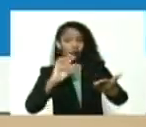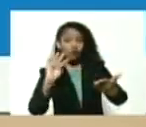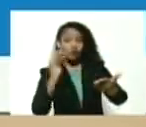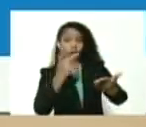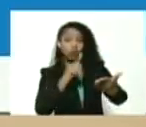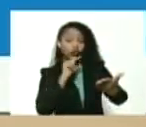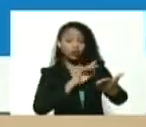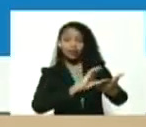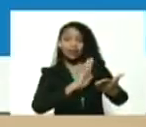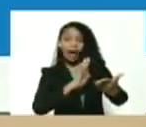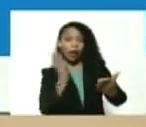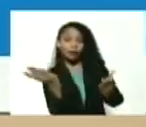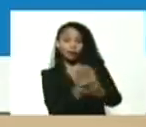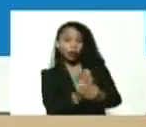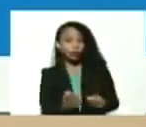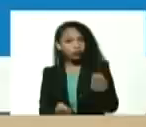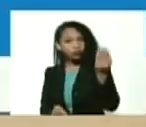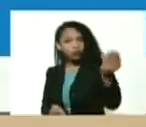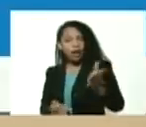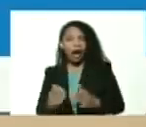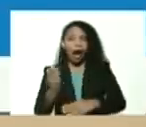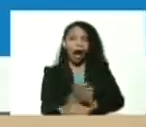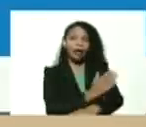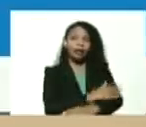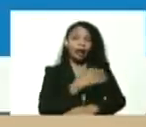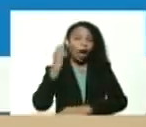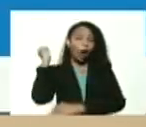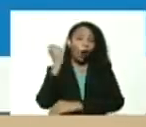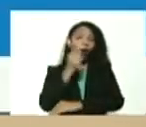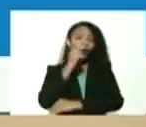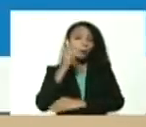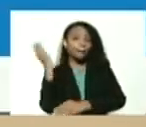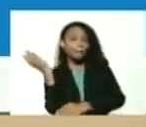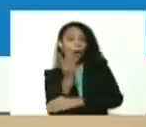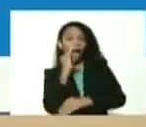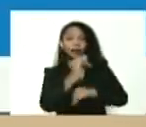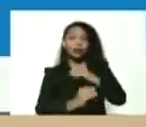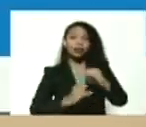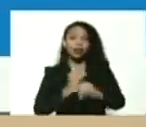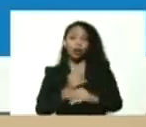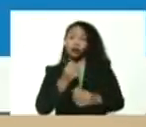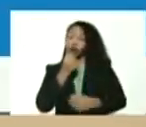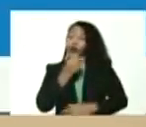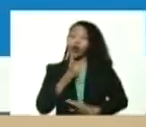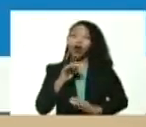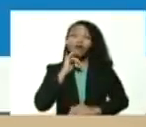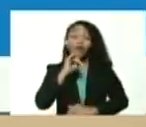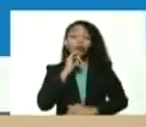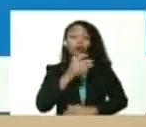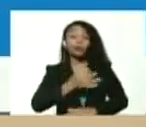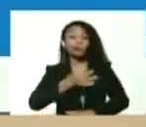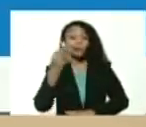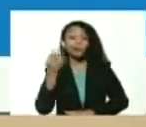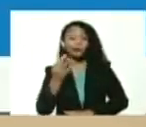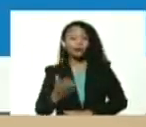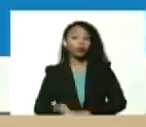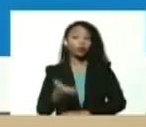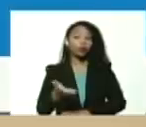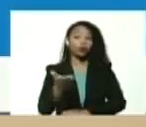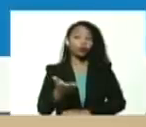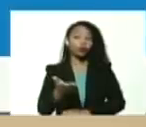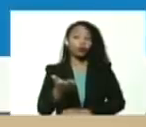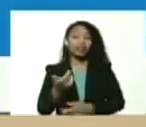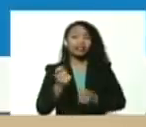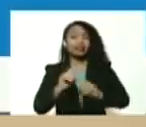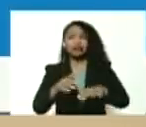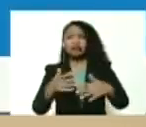se ha remitido ante la Corte Penal Internacional. Bueno, información realmente muy relevante. Se